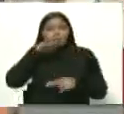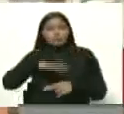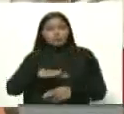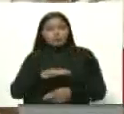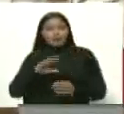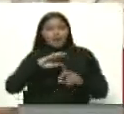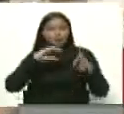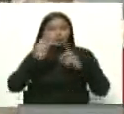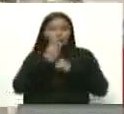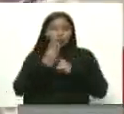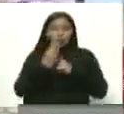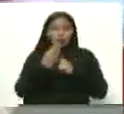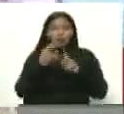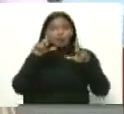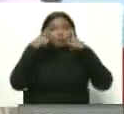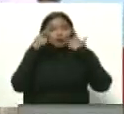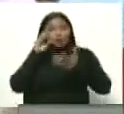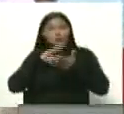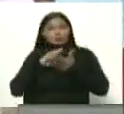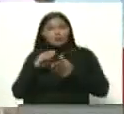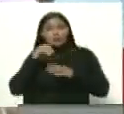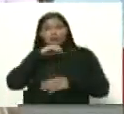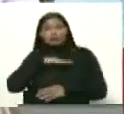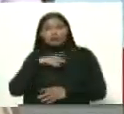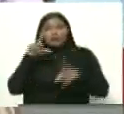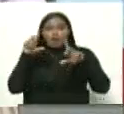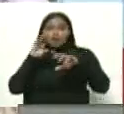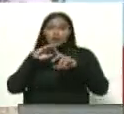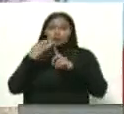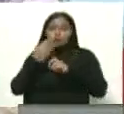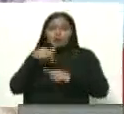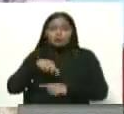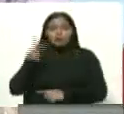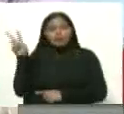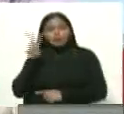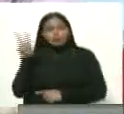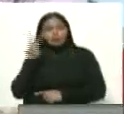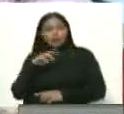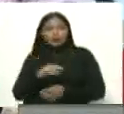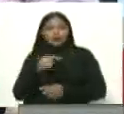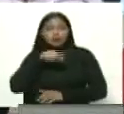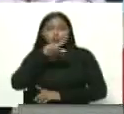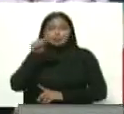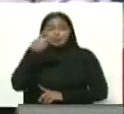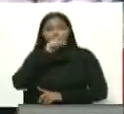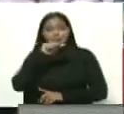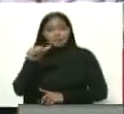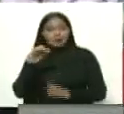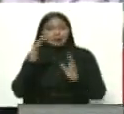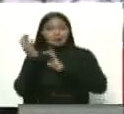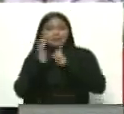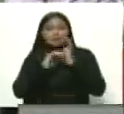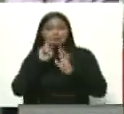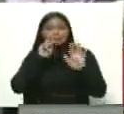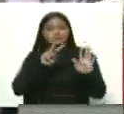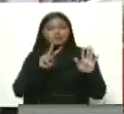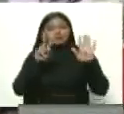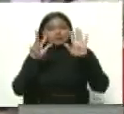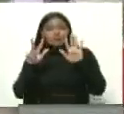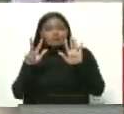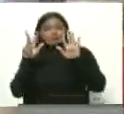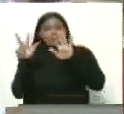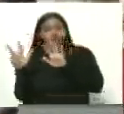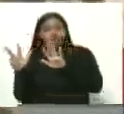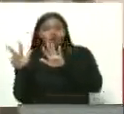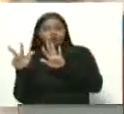La cultura, La Guaira se convirtió en la capital de la historia y la cultura de Venezuela esta primera semana de abril, 6, 7 y 8 de abril,